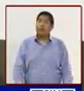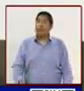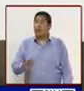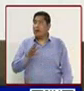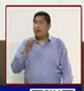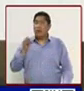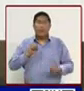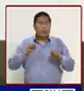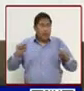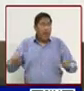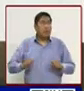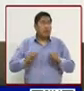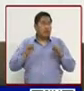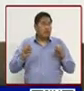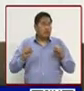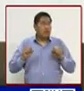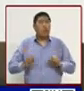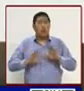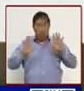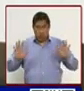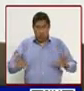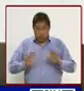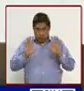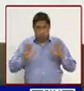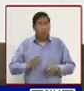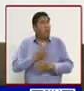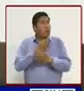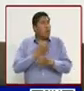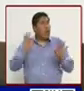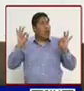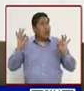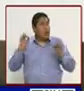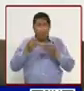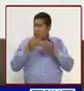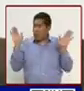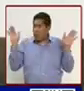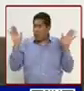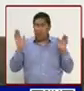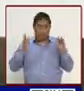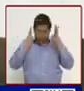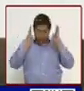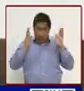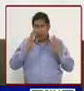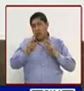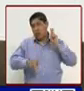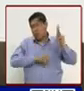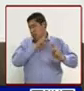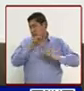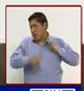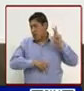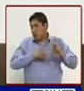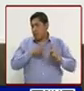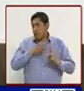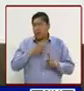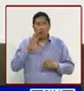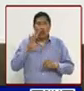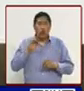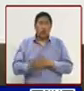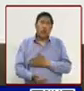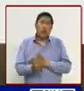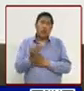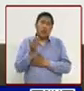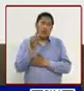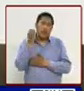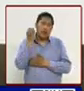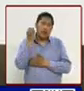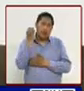Los sábados, domingos y feriados se ha habilitado a atender a la población, a los postulantes, de 8 de la mañana